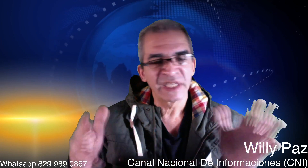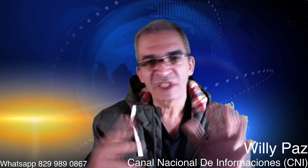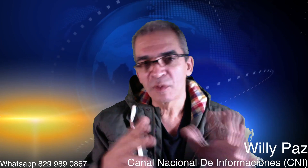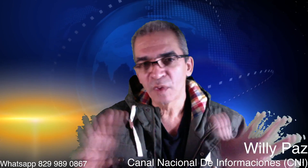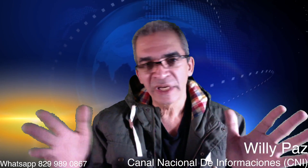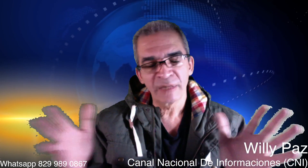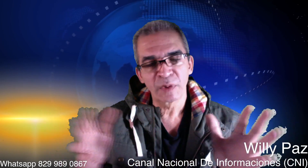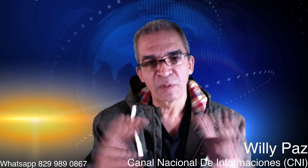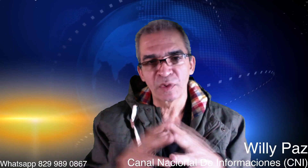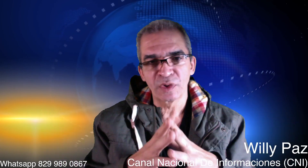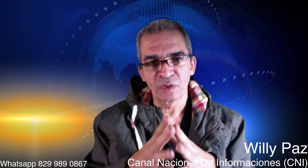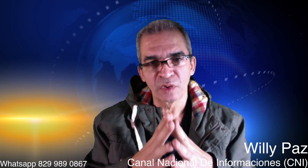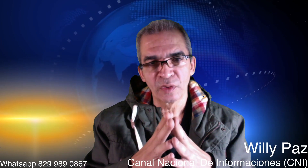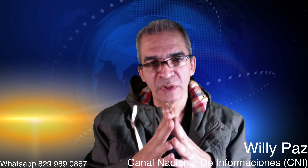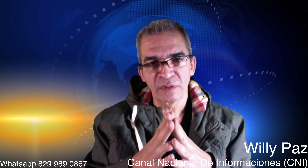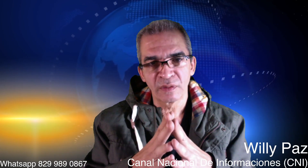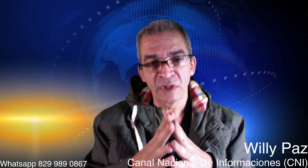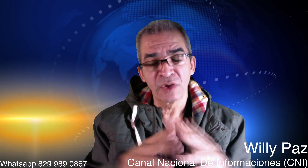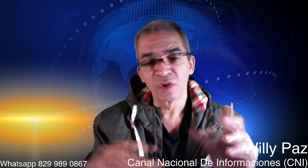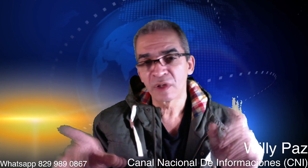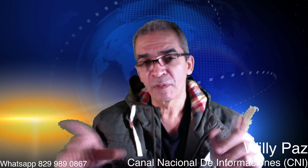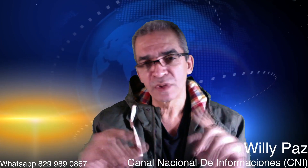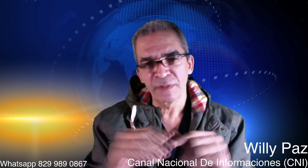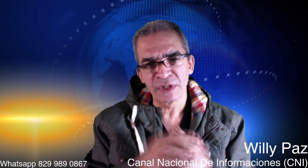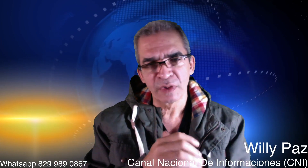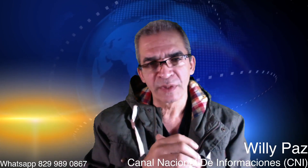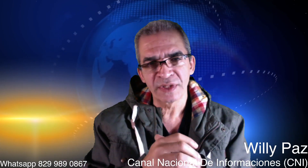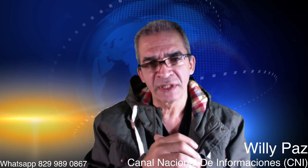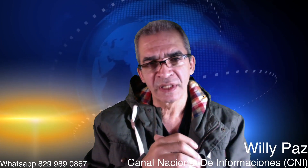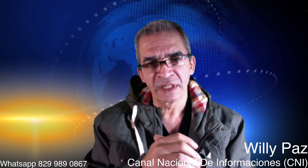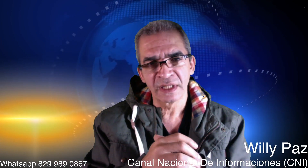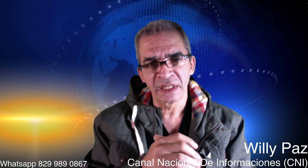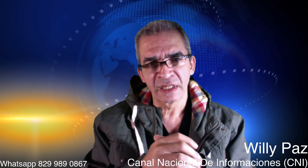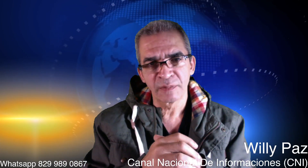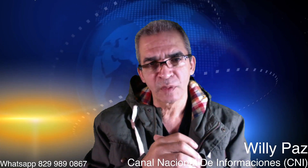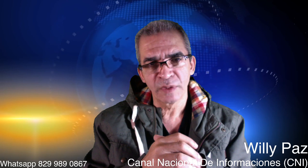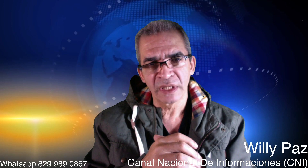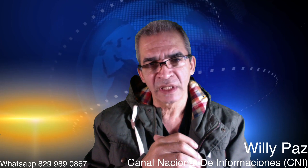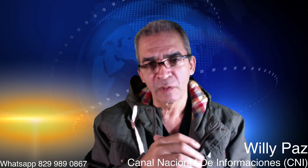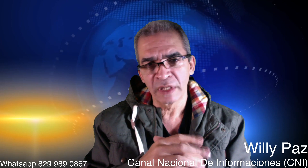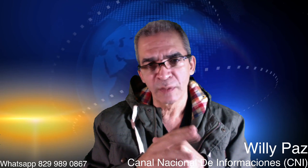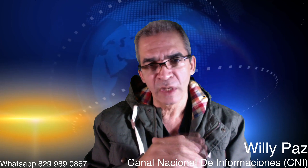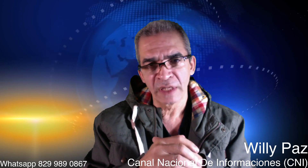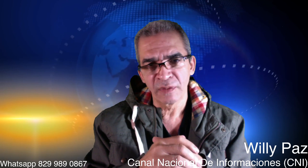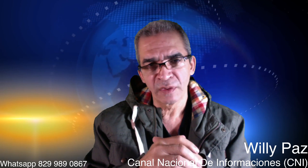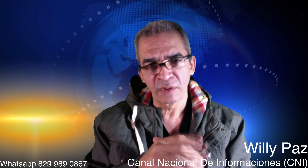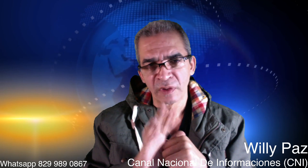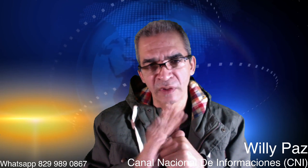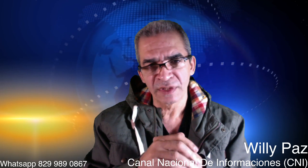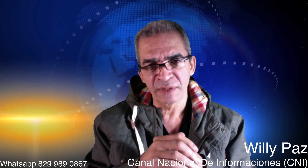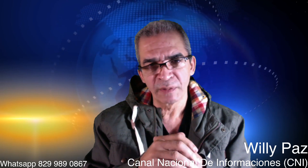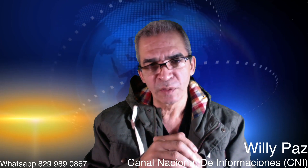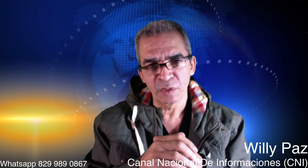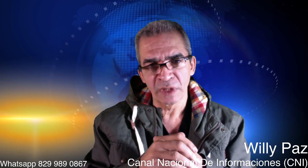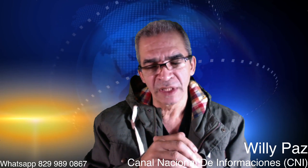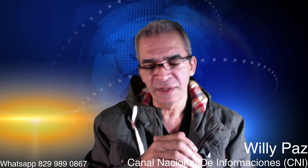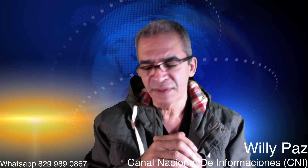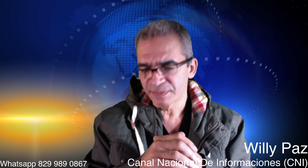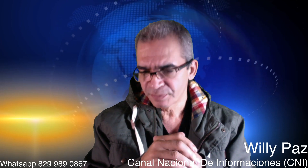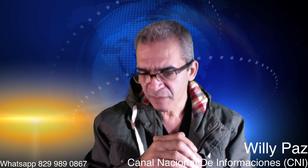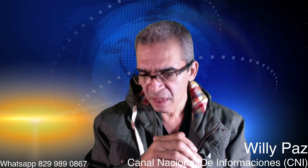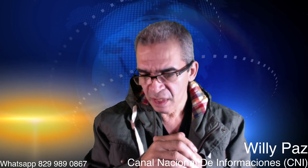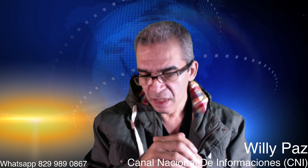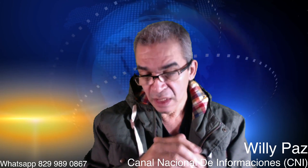Pero parece como que es a propósito todo esto. Y yo no responsabilizo al presidente de la República, que no es abogado y no creo que sepa mucho de